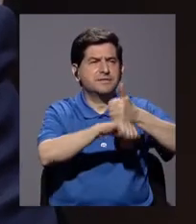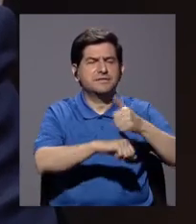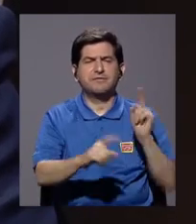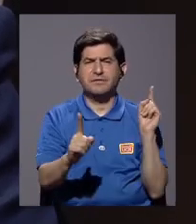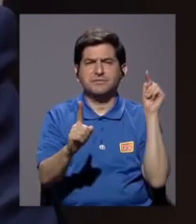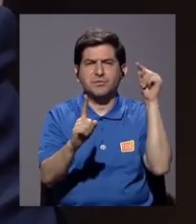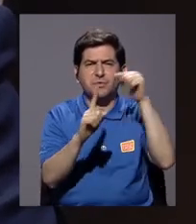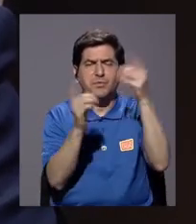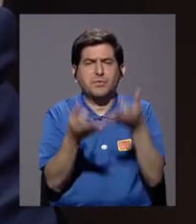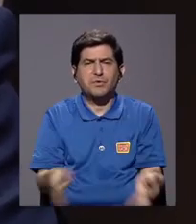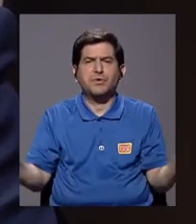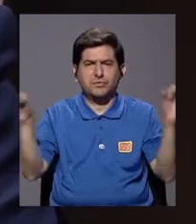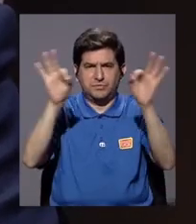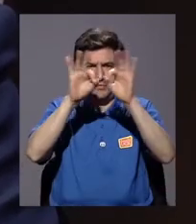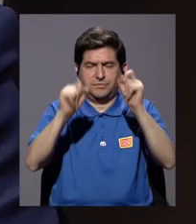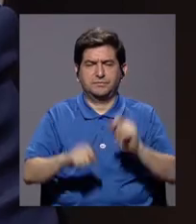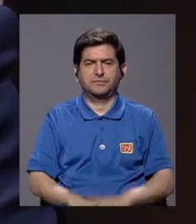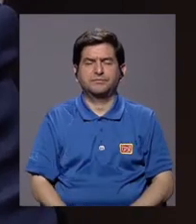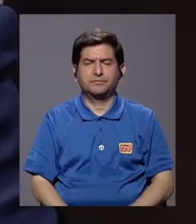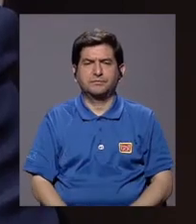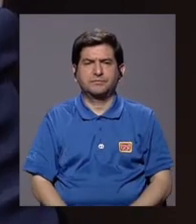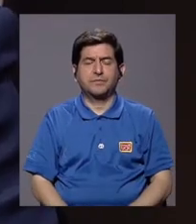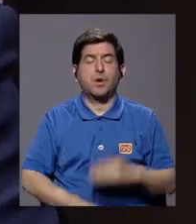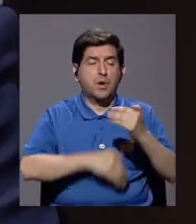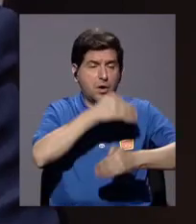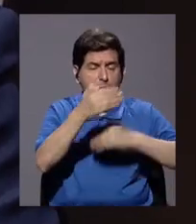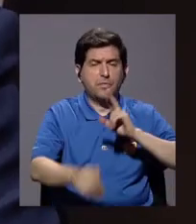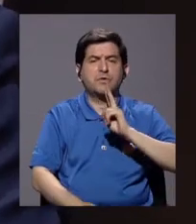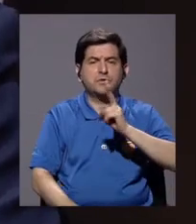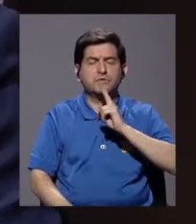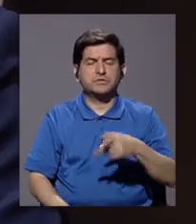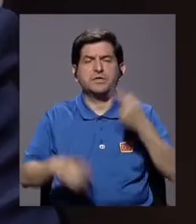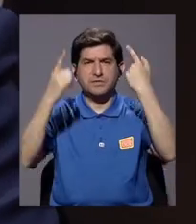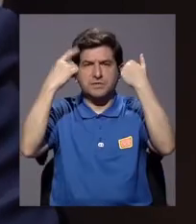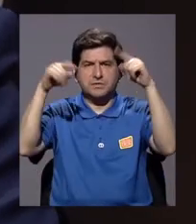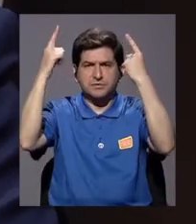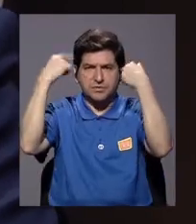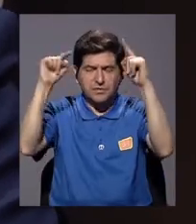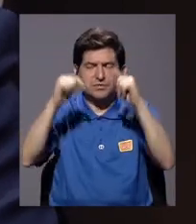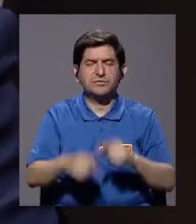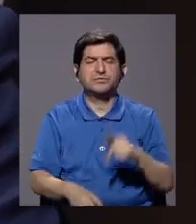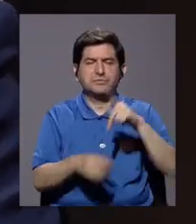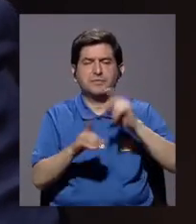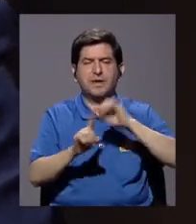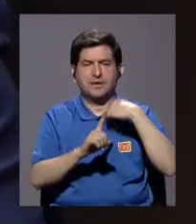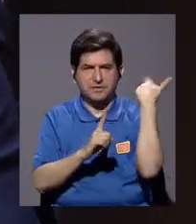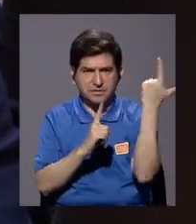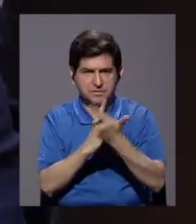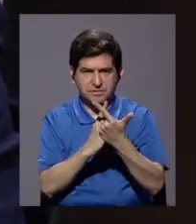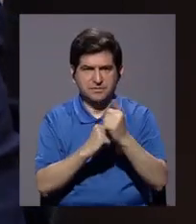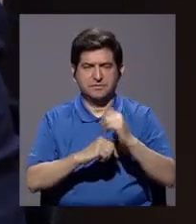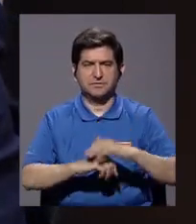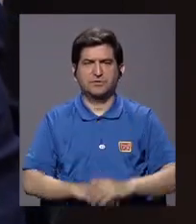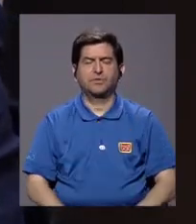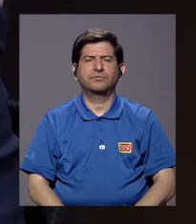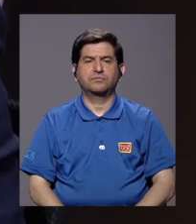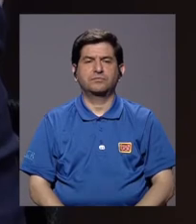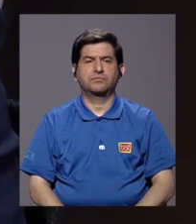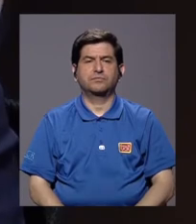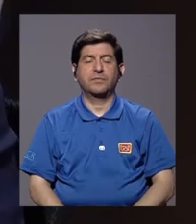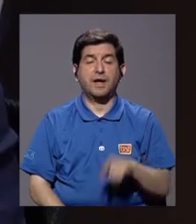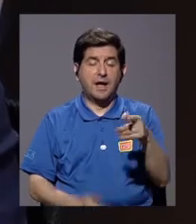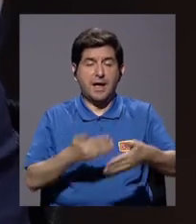un fin muy importante, y es lograr procesos verdaderamente efectivos de participación social. Pusimos